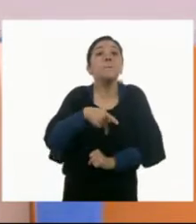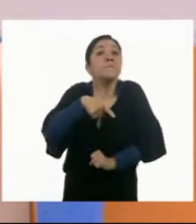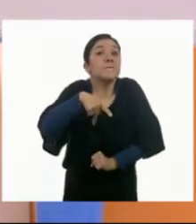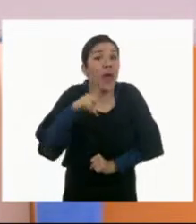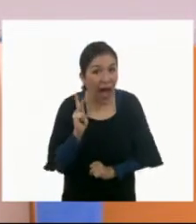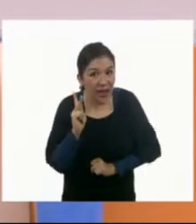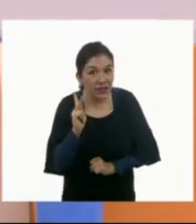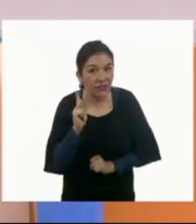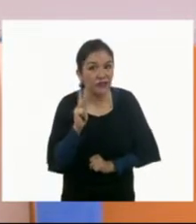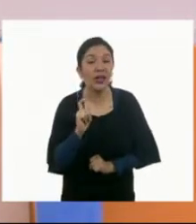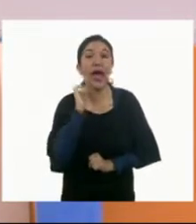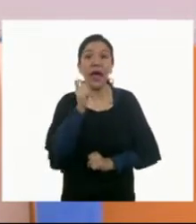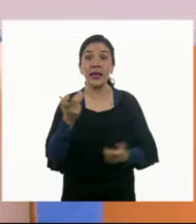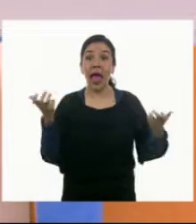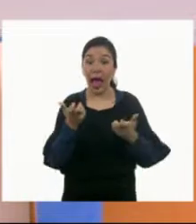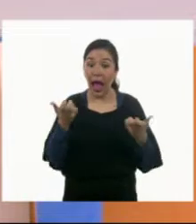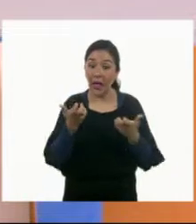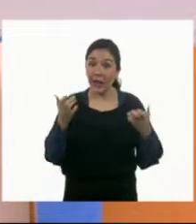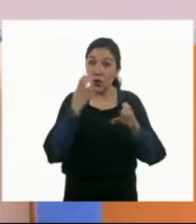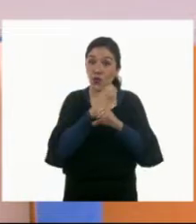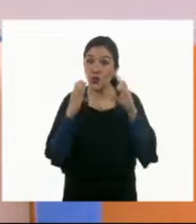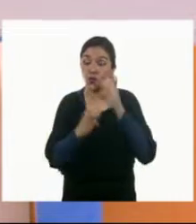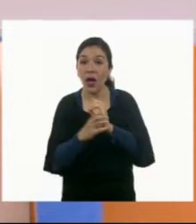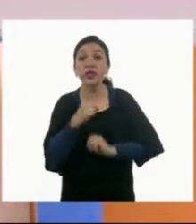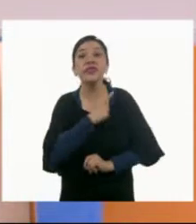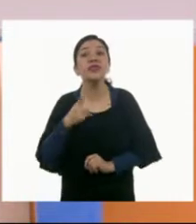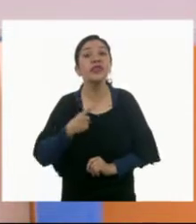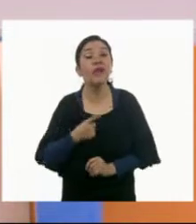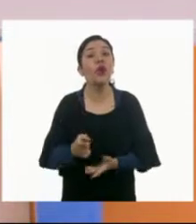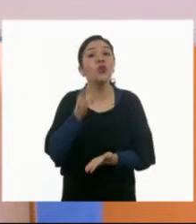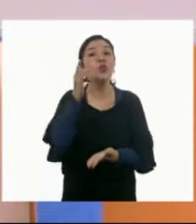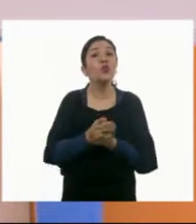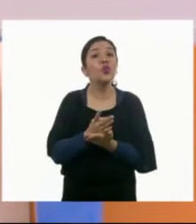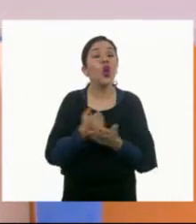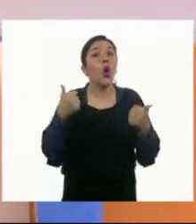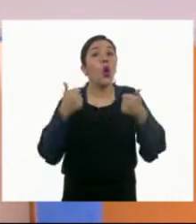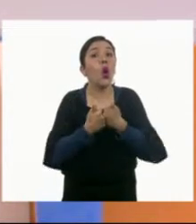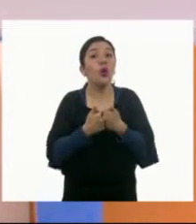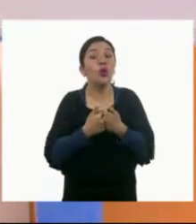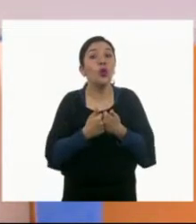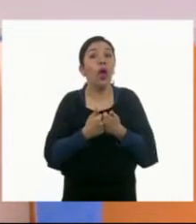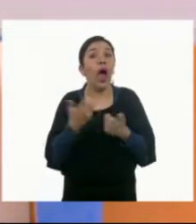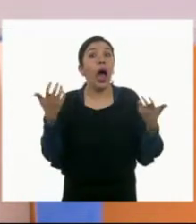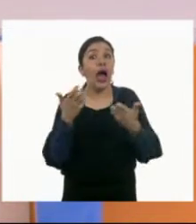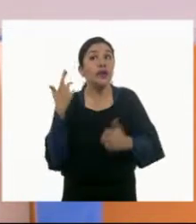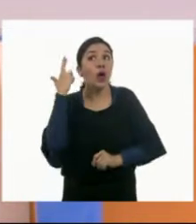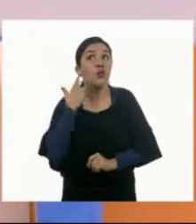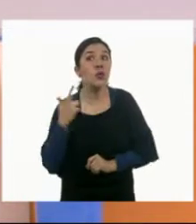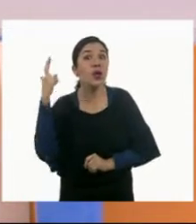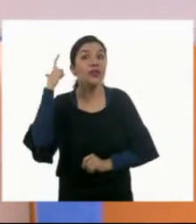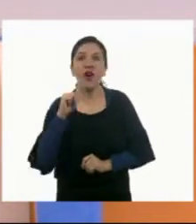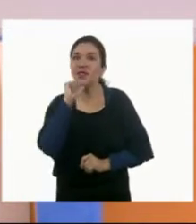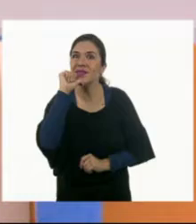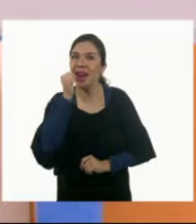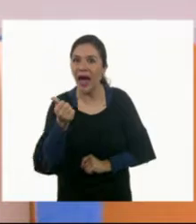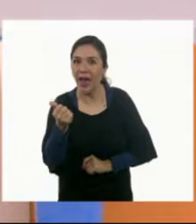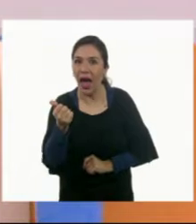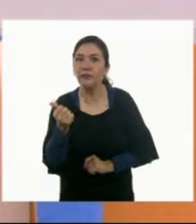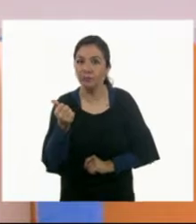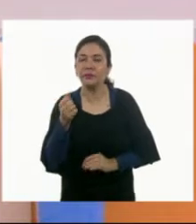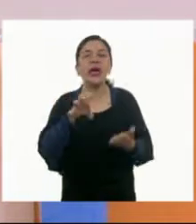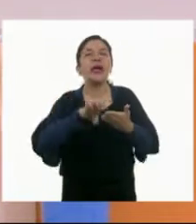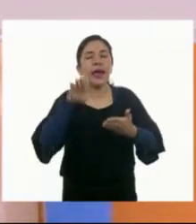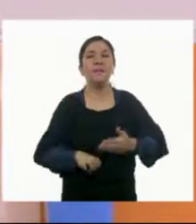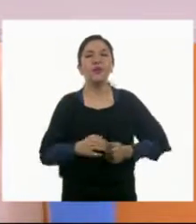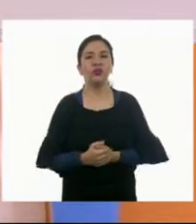que lo que vayamos haciendo lo tenemos que hacer sin que provocar sonidos. Sonido. Por